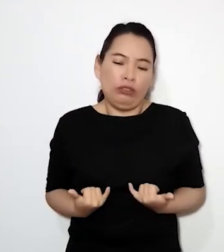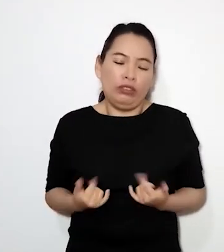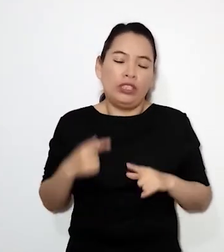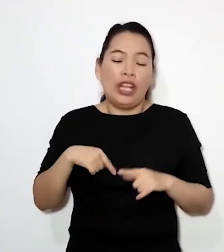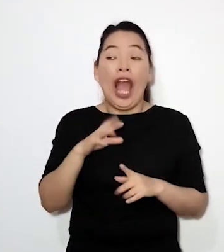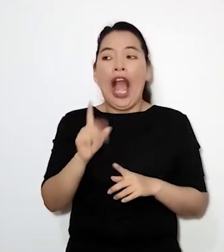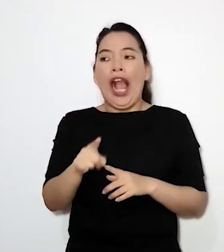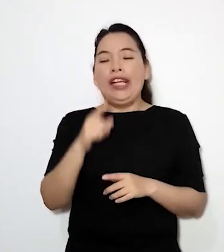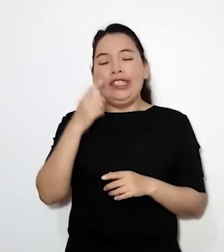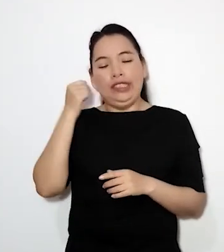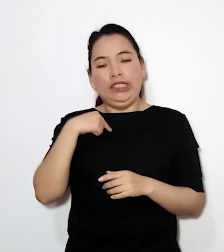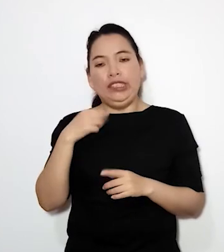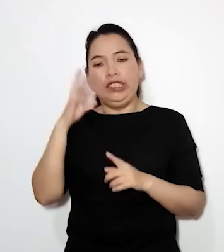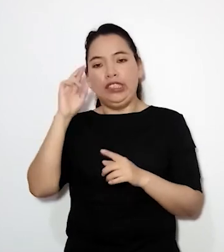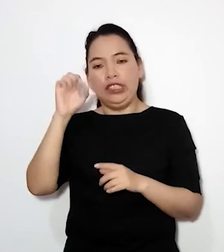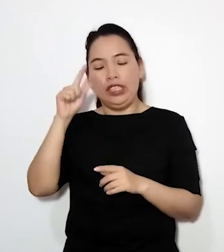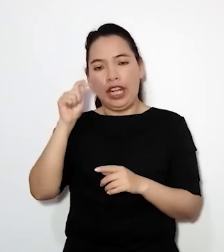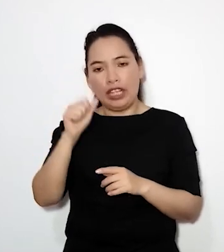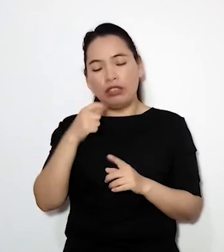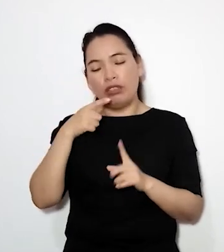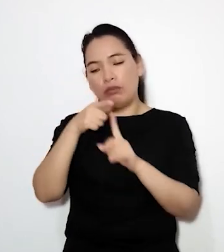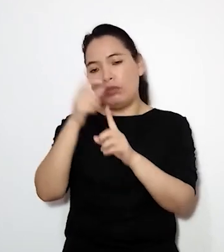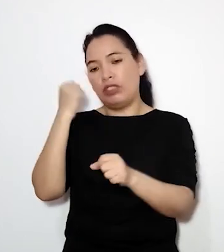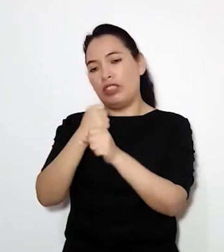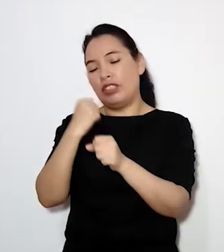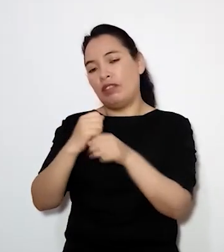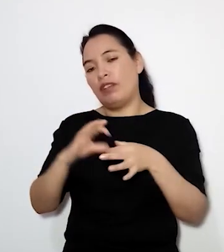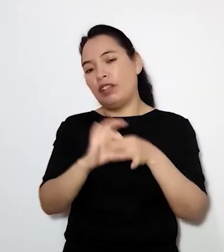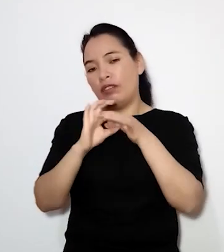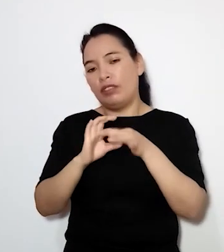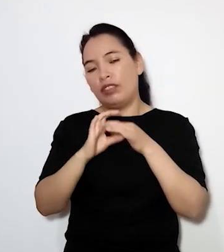si trabajamos juntos. Gracias.